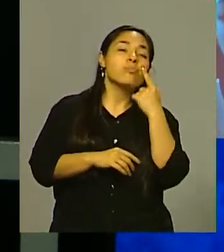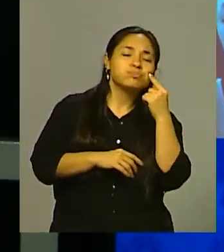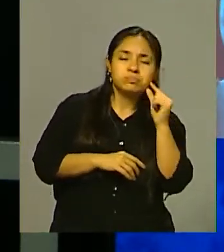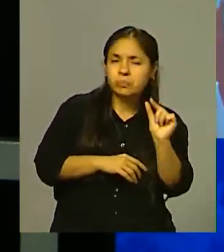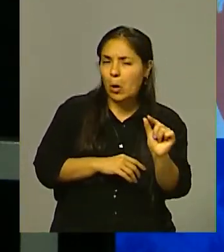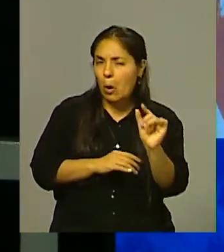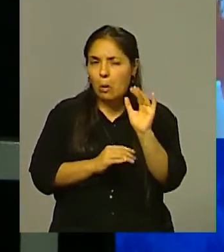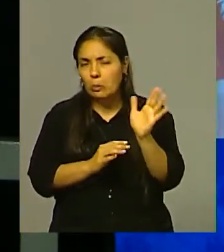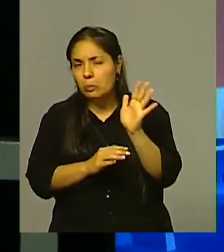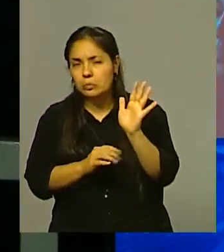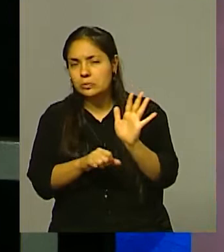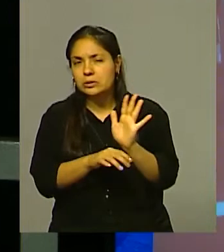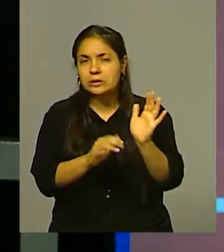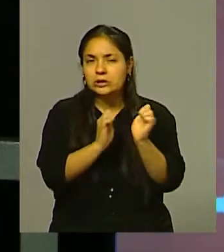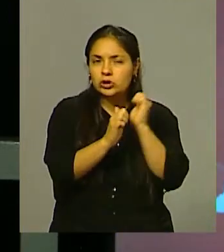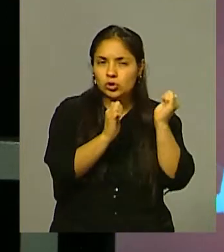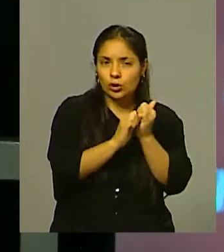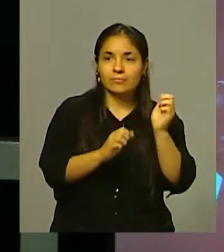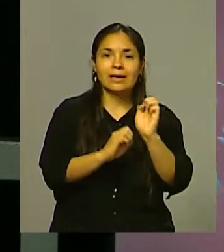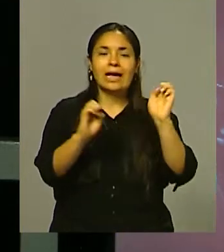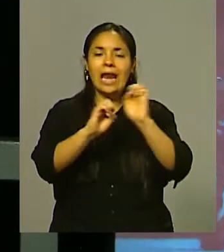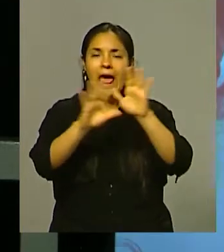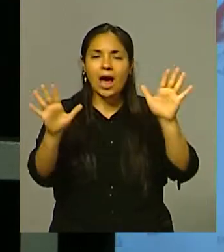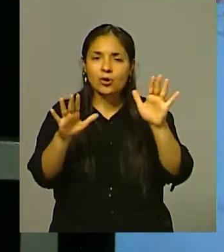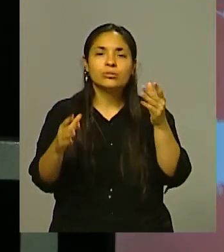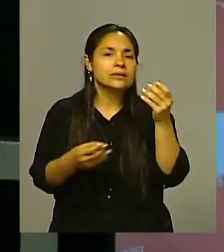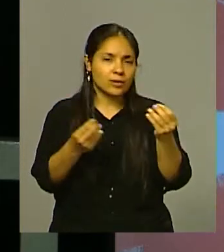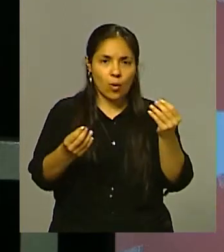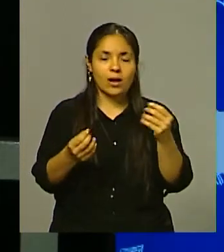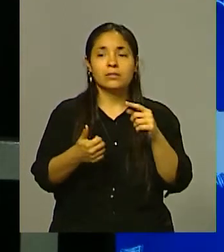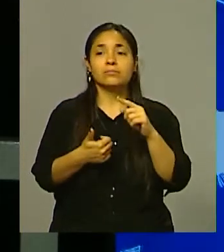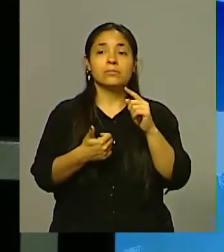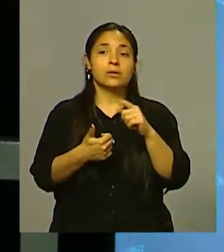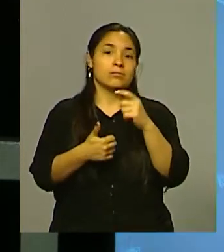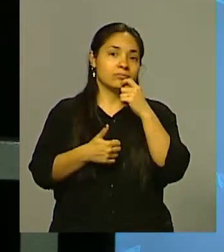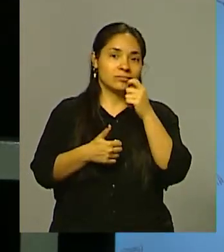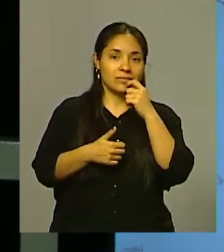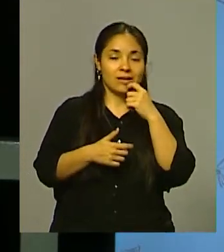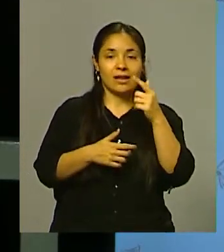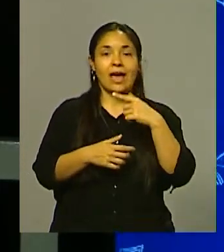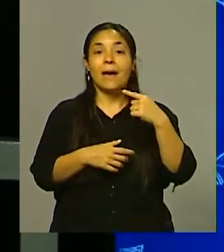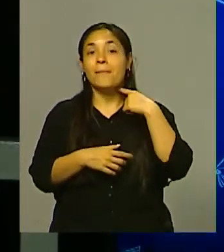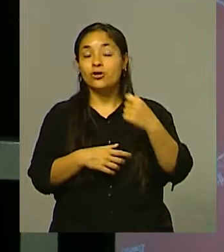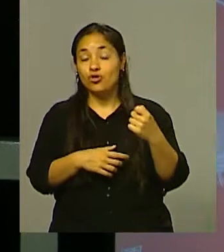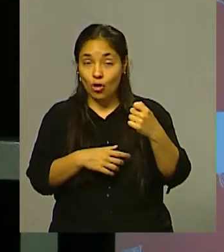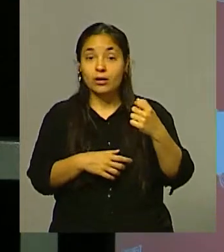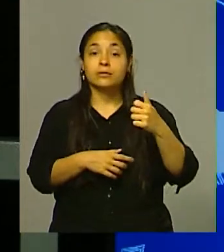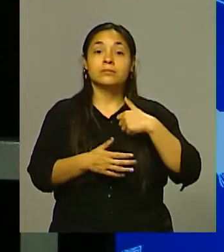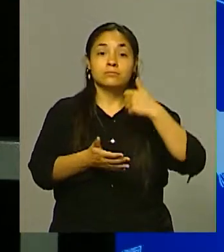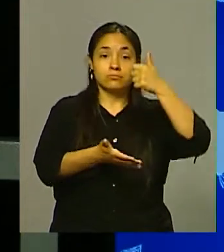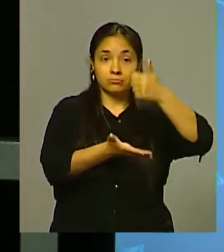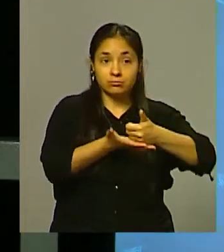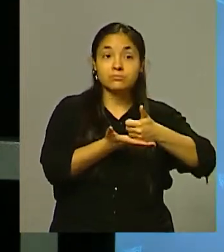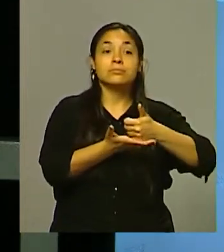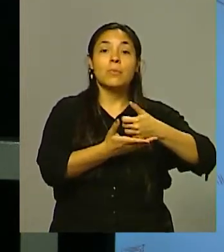y lo que no estaba claro era si había sido un buen republicano español en el campo de